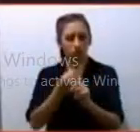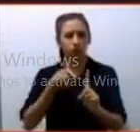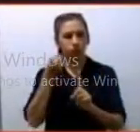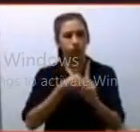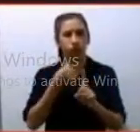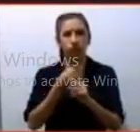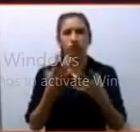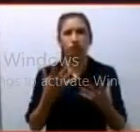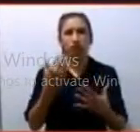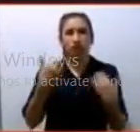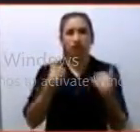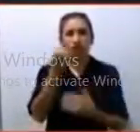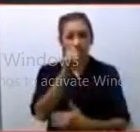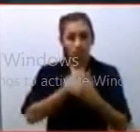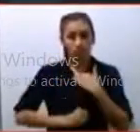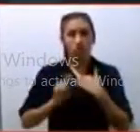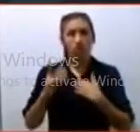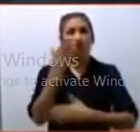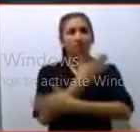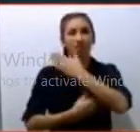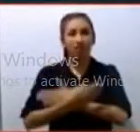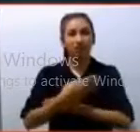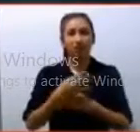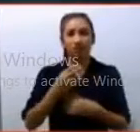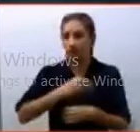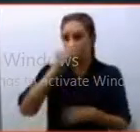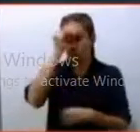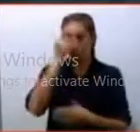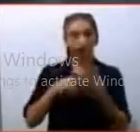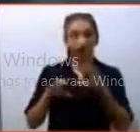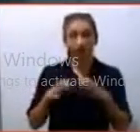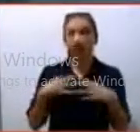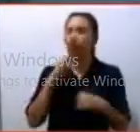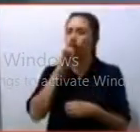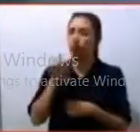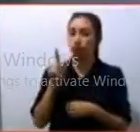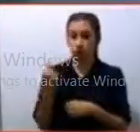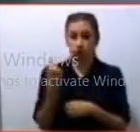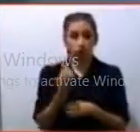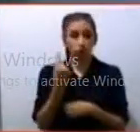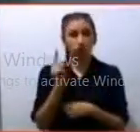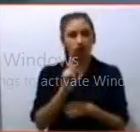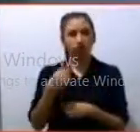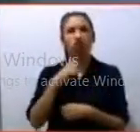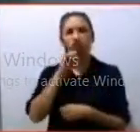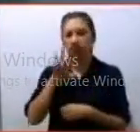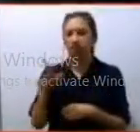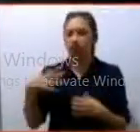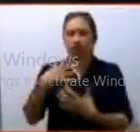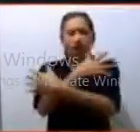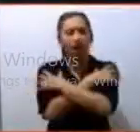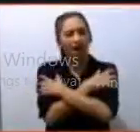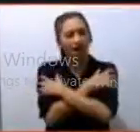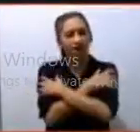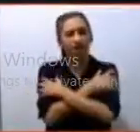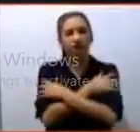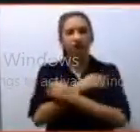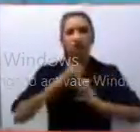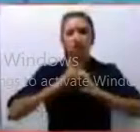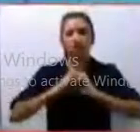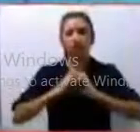el drama de tener un hijo con una discapacidad y no saber qué hacer, te queremos decir que no estás sola, te queremos decir que te abrazamos desde el corazón porque